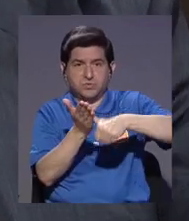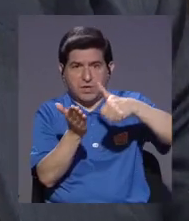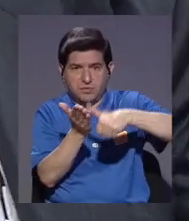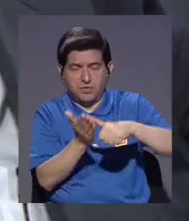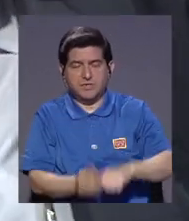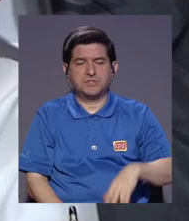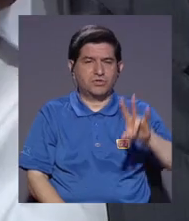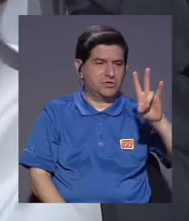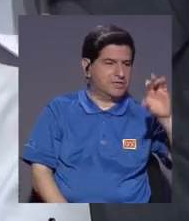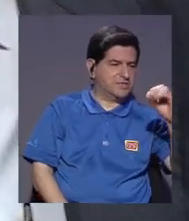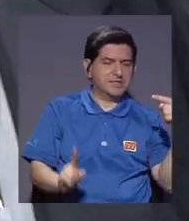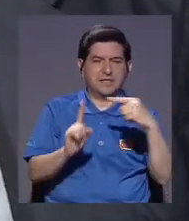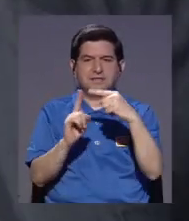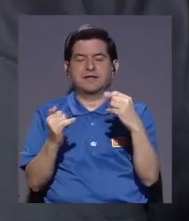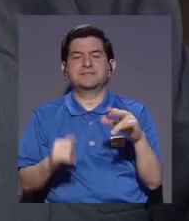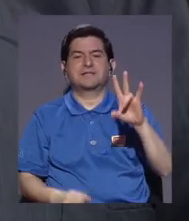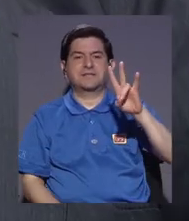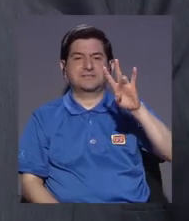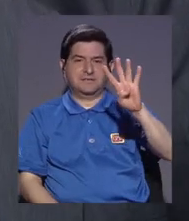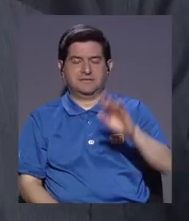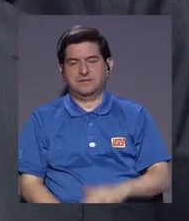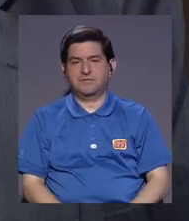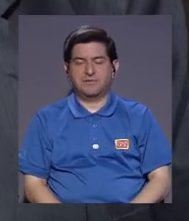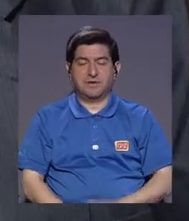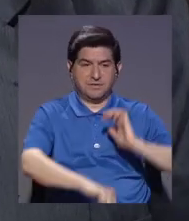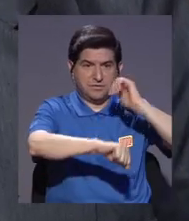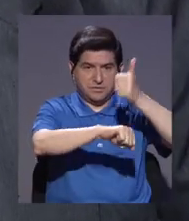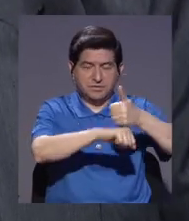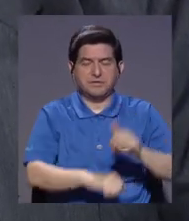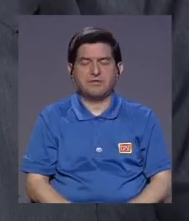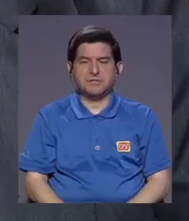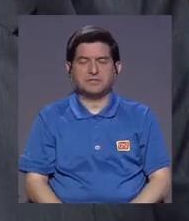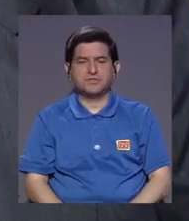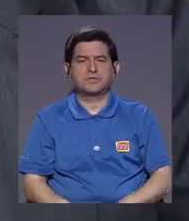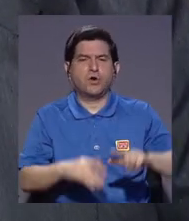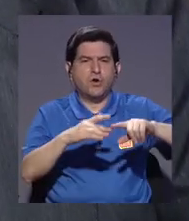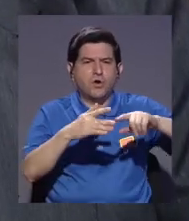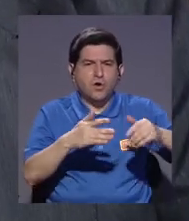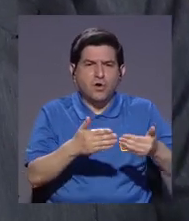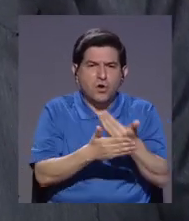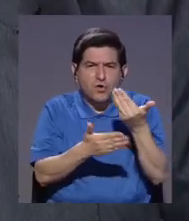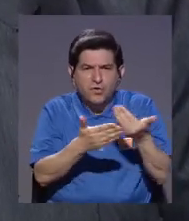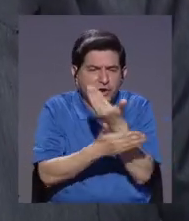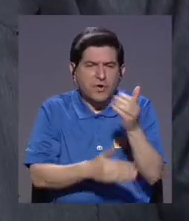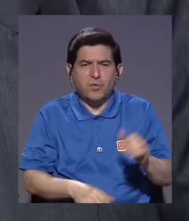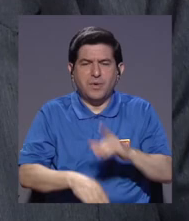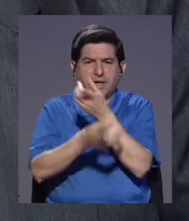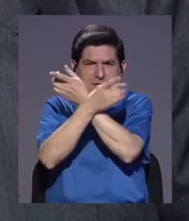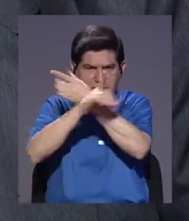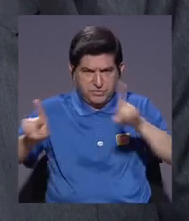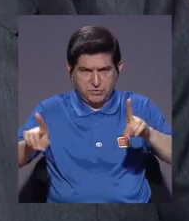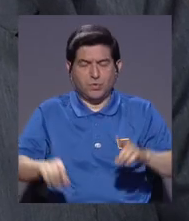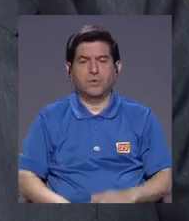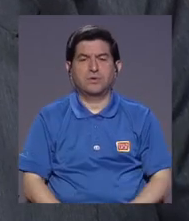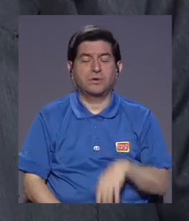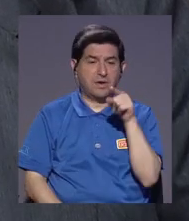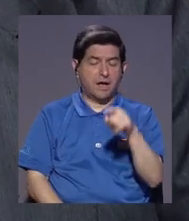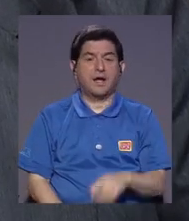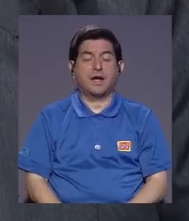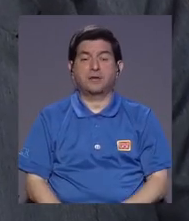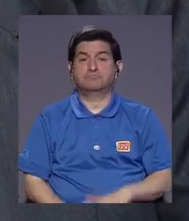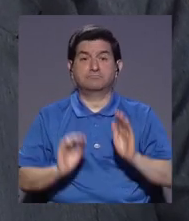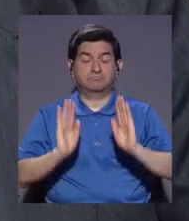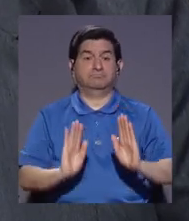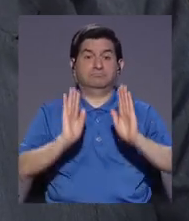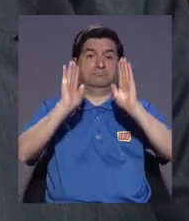la elección del 70 al 74 y es que la creación de renovación democrática fue algo verdaderamente